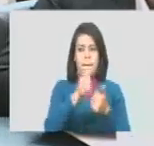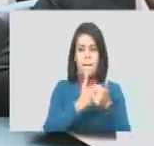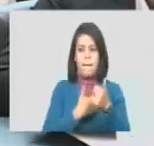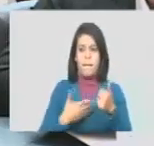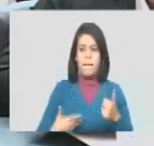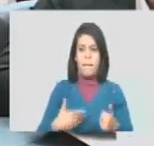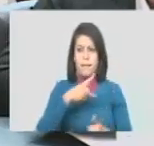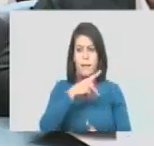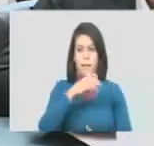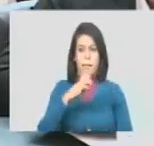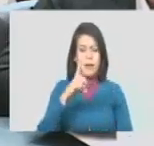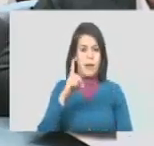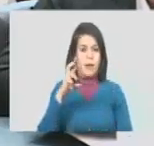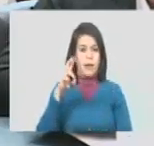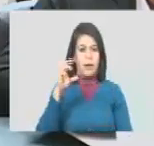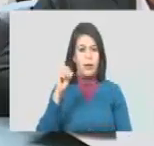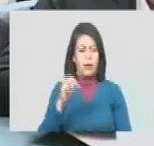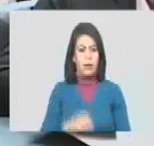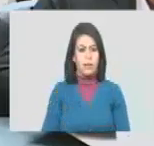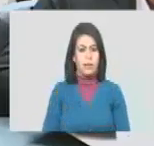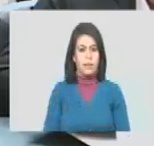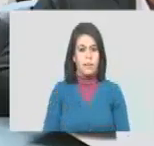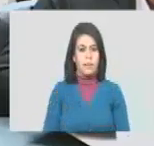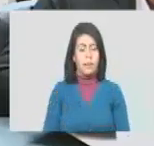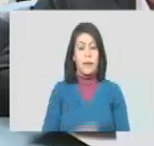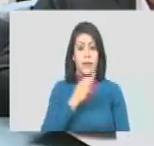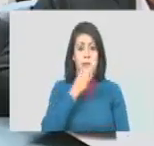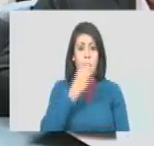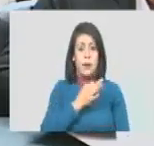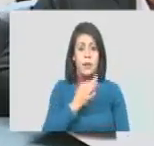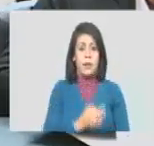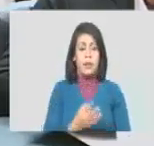vicepresidente Pedro Infante, que de verdad,